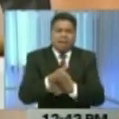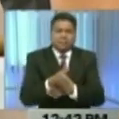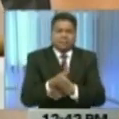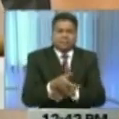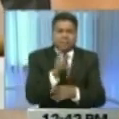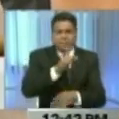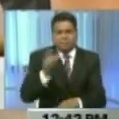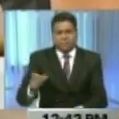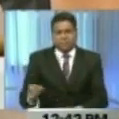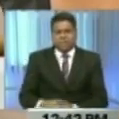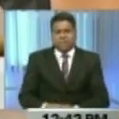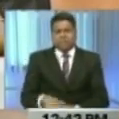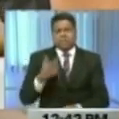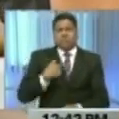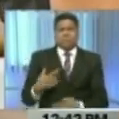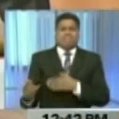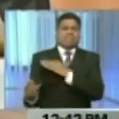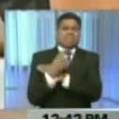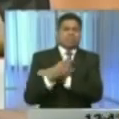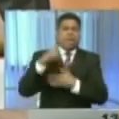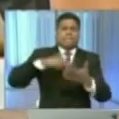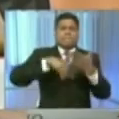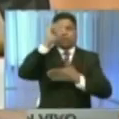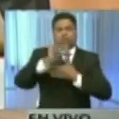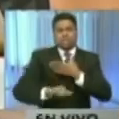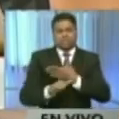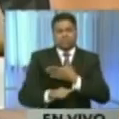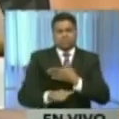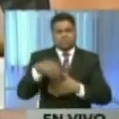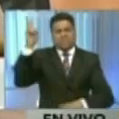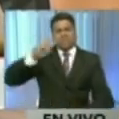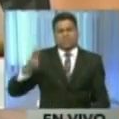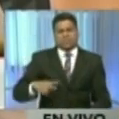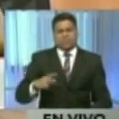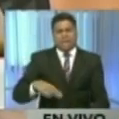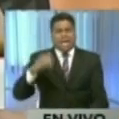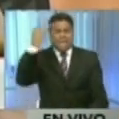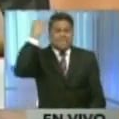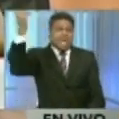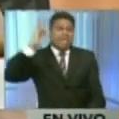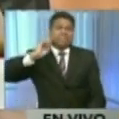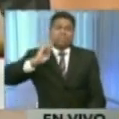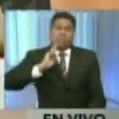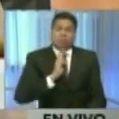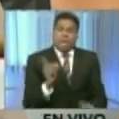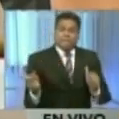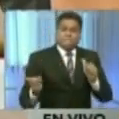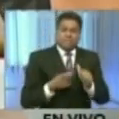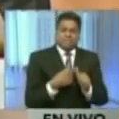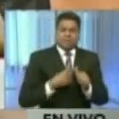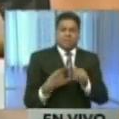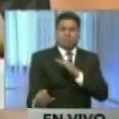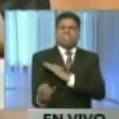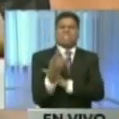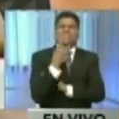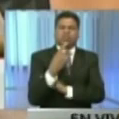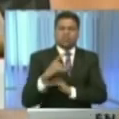Traicionan el proyecto nacional de nuestros libertadores, del libertador Simón Bolívar.